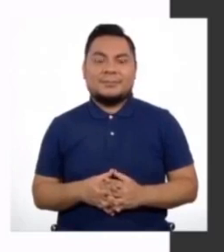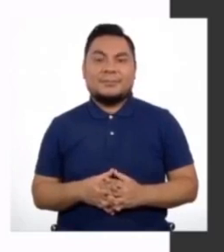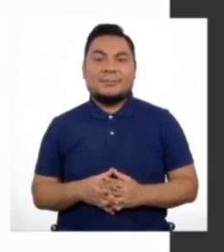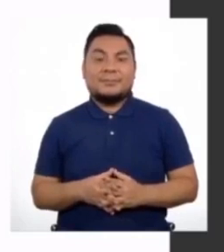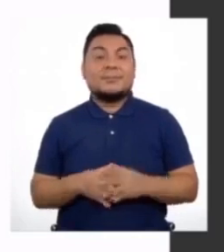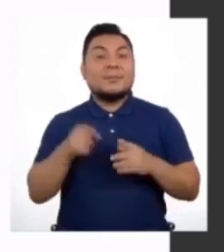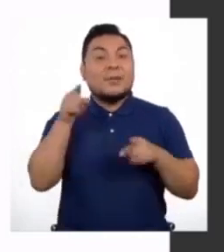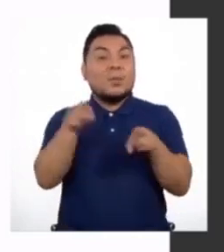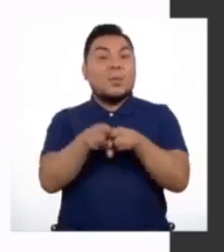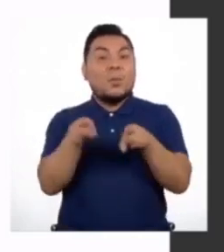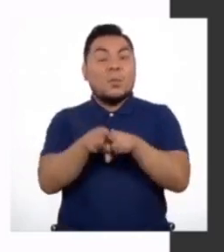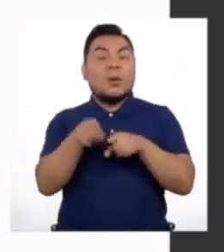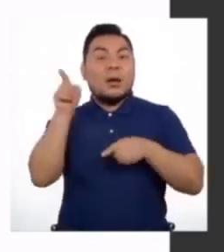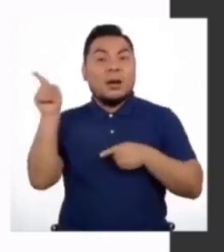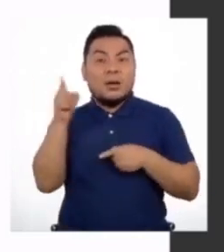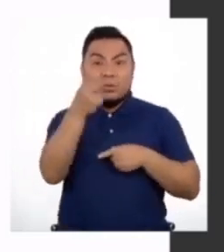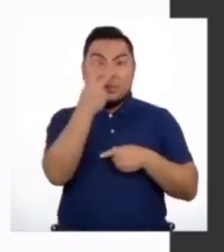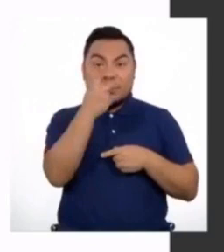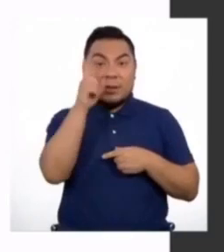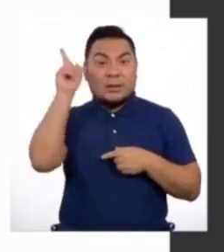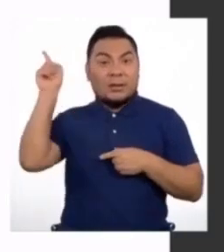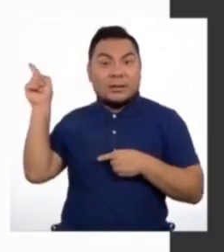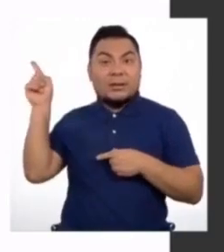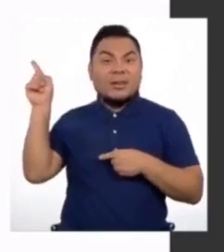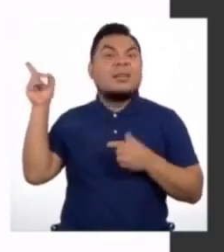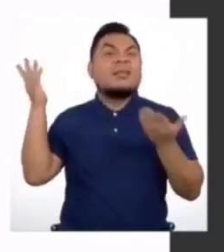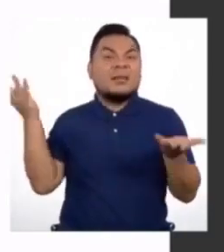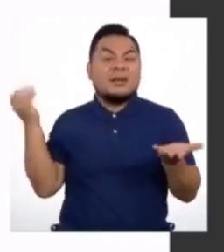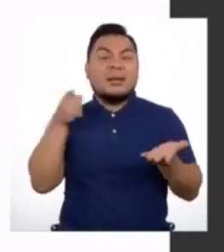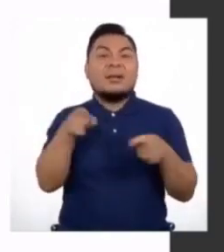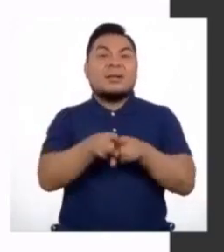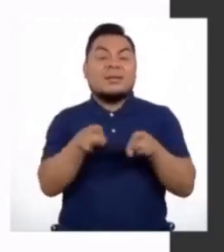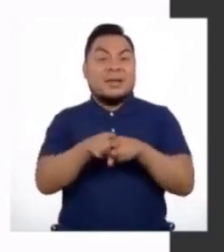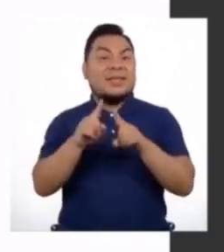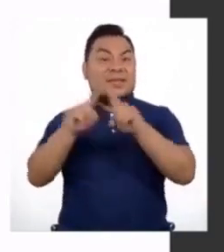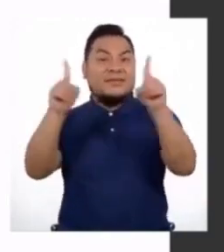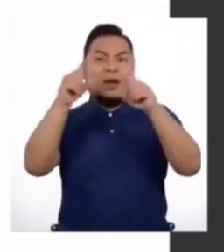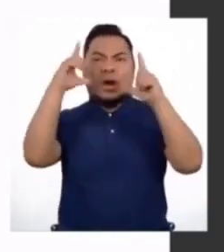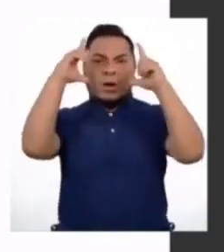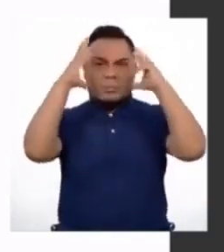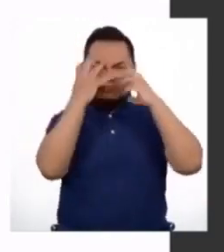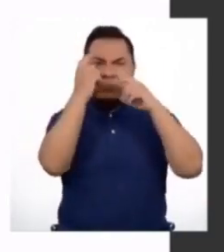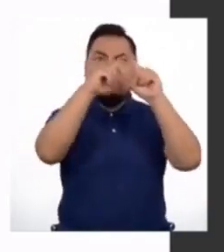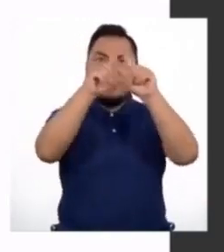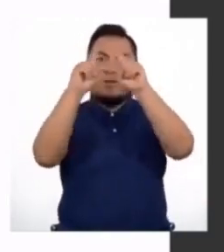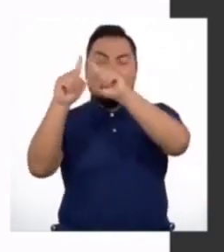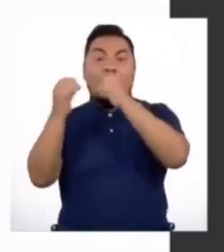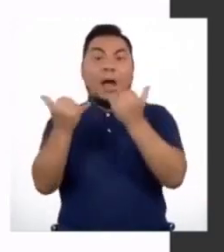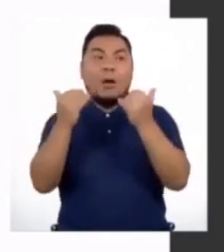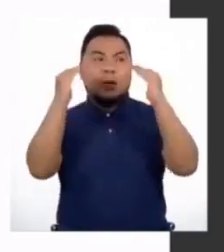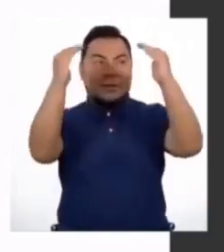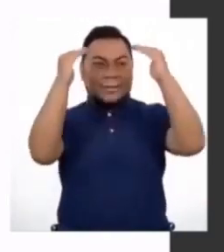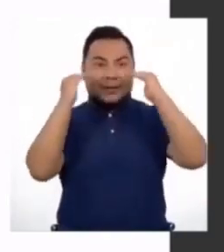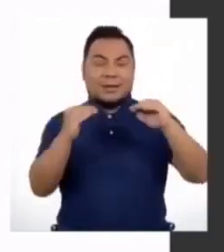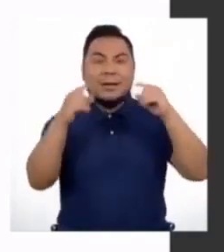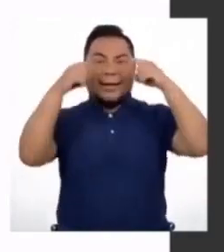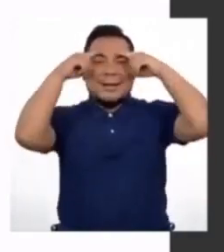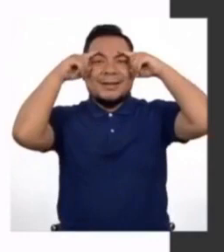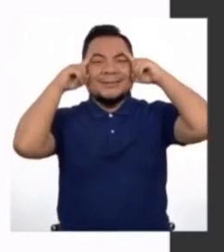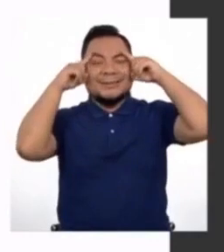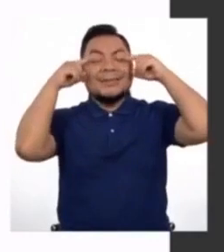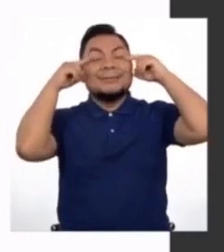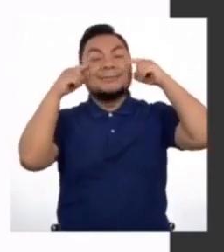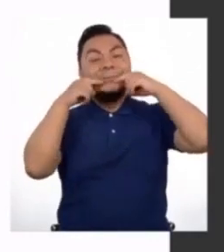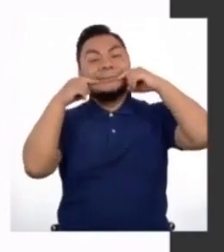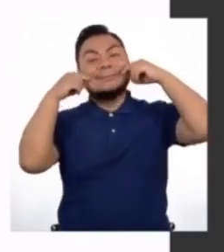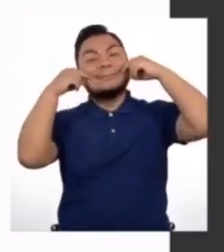De la misma manera, van a ver que tenemos la reacción contraria. Los pequeños ojos, las cejas hacia arriba y la boca